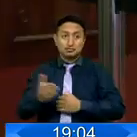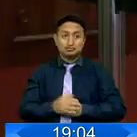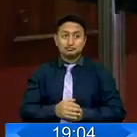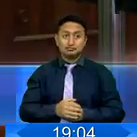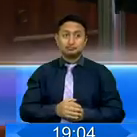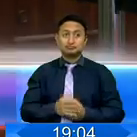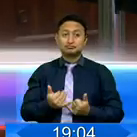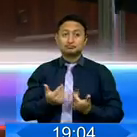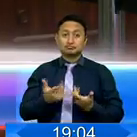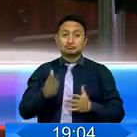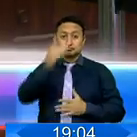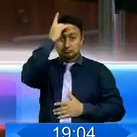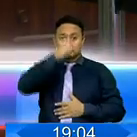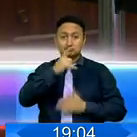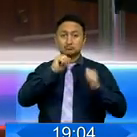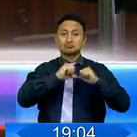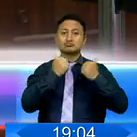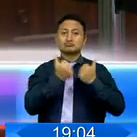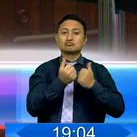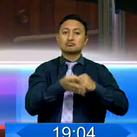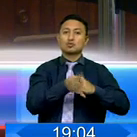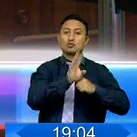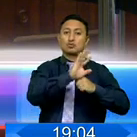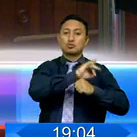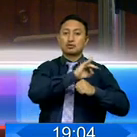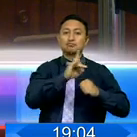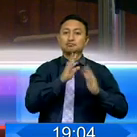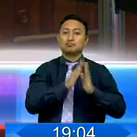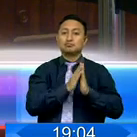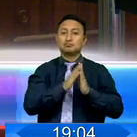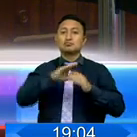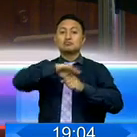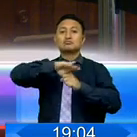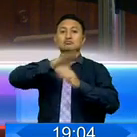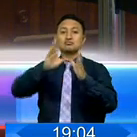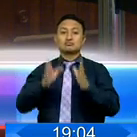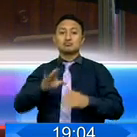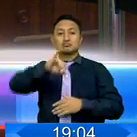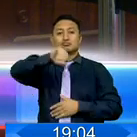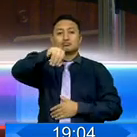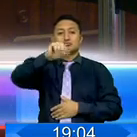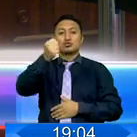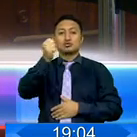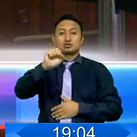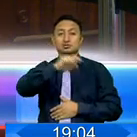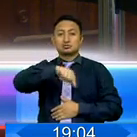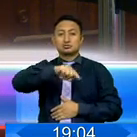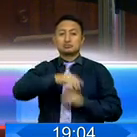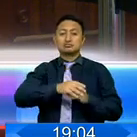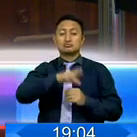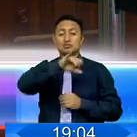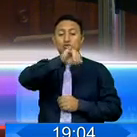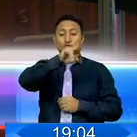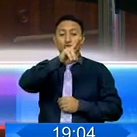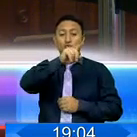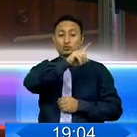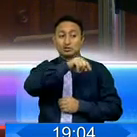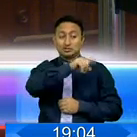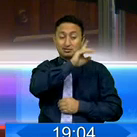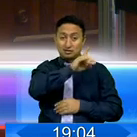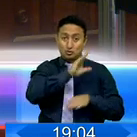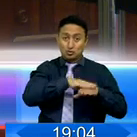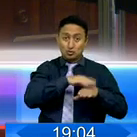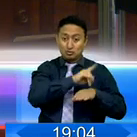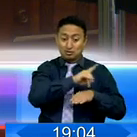resolución también la Asamblea Nacional plantea el pedido al canciller José Valencia para que investigue el grado de participación de Julian Assange en la filtración de